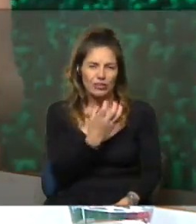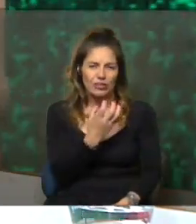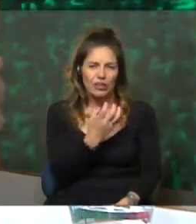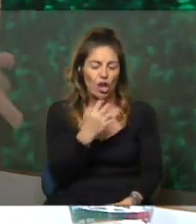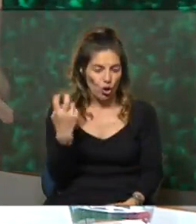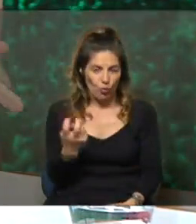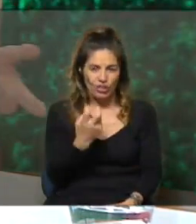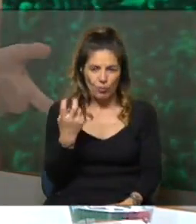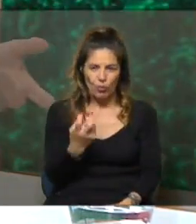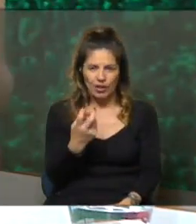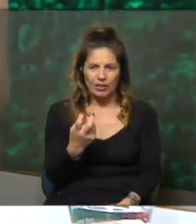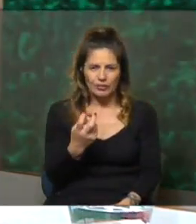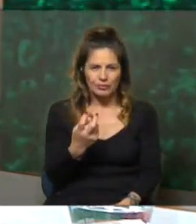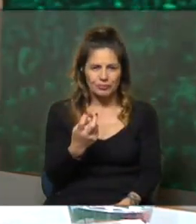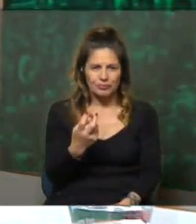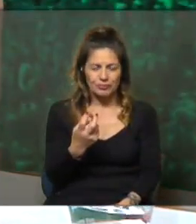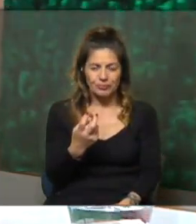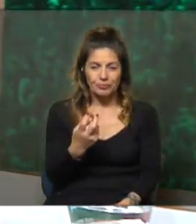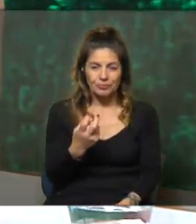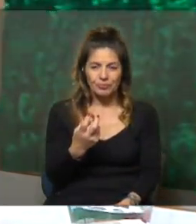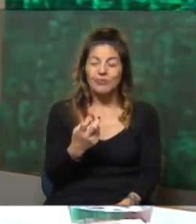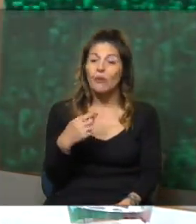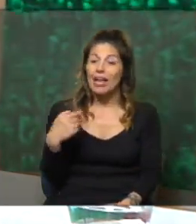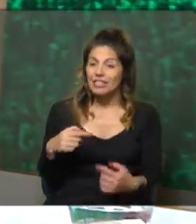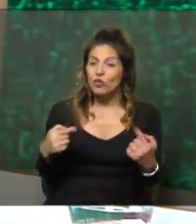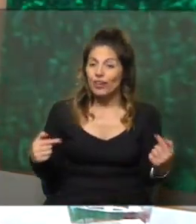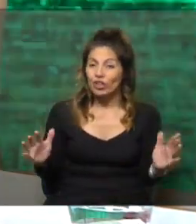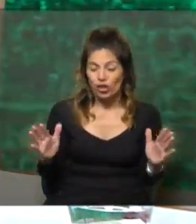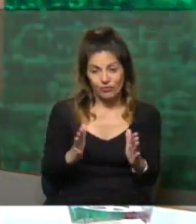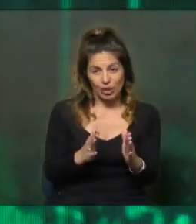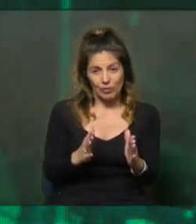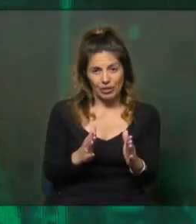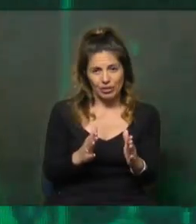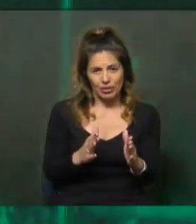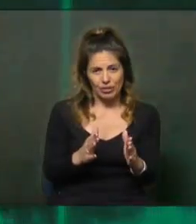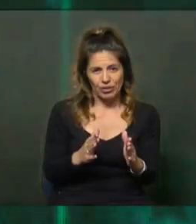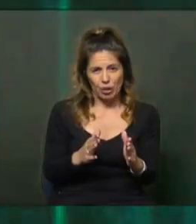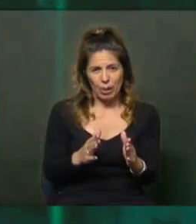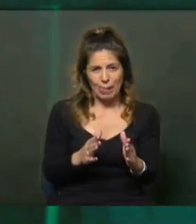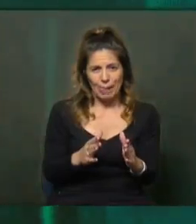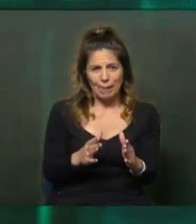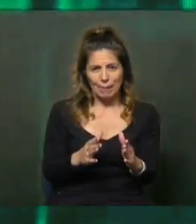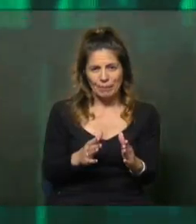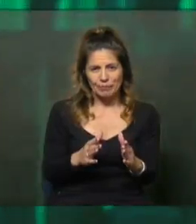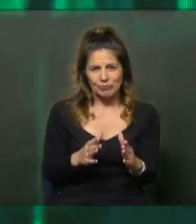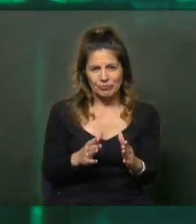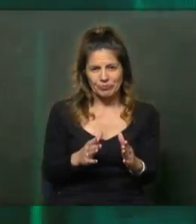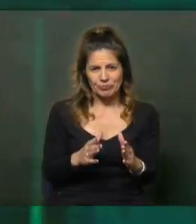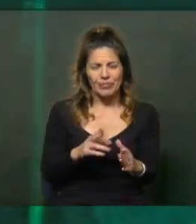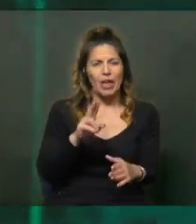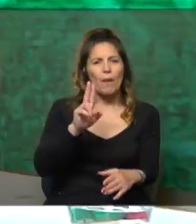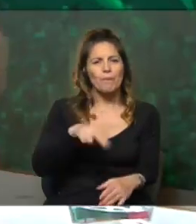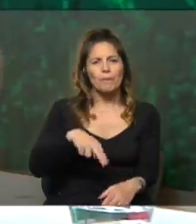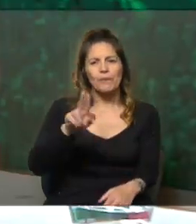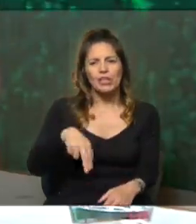voy a buscar porque va ser un fact un una pintada de pintar en un